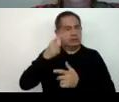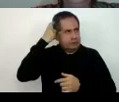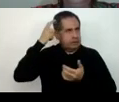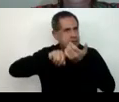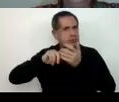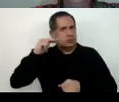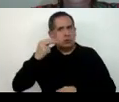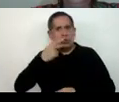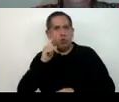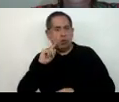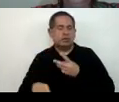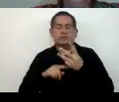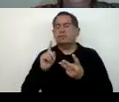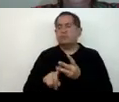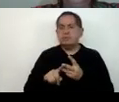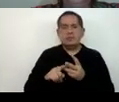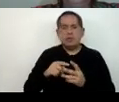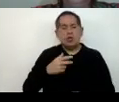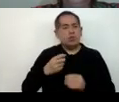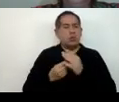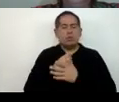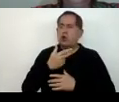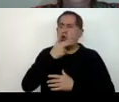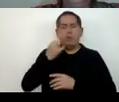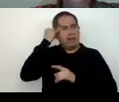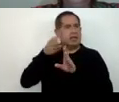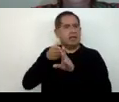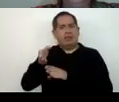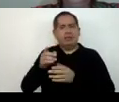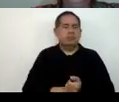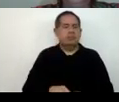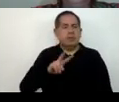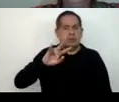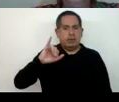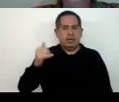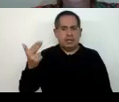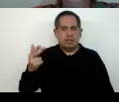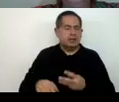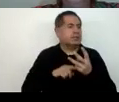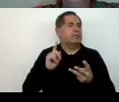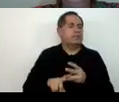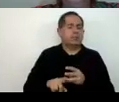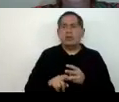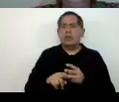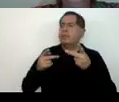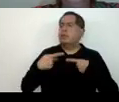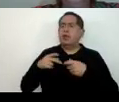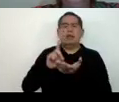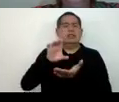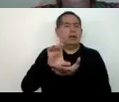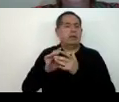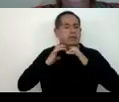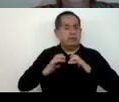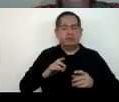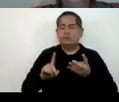sexual, a las masculinidades, a personas con VIH-Sida, a personas con discapacidad física,